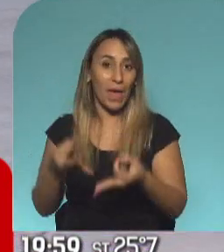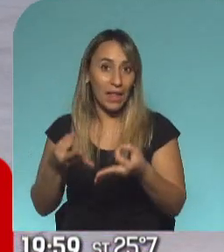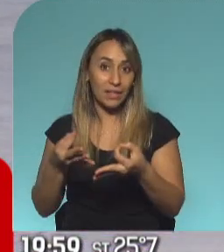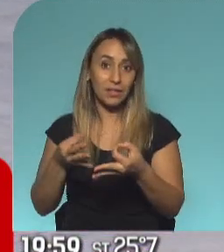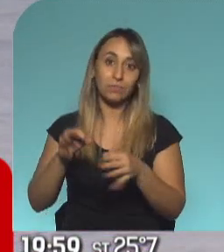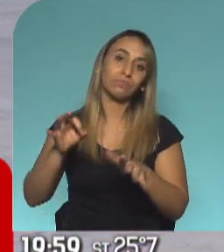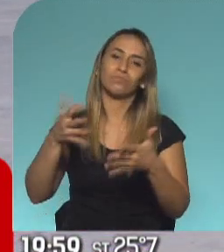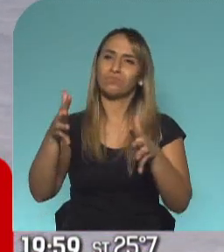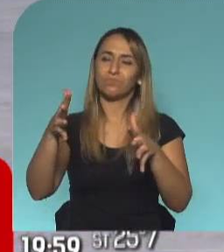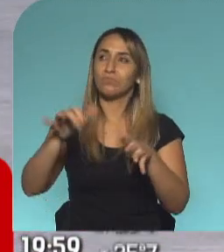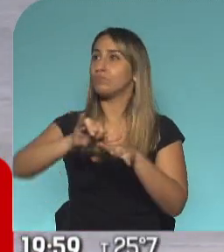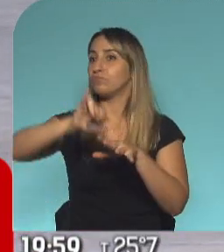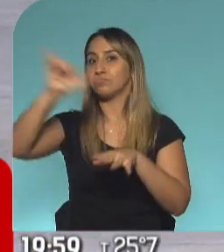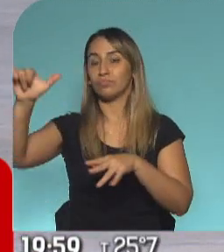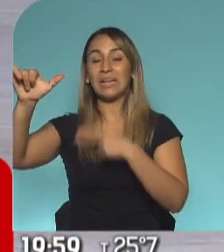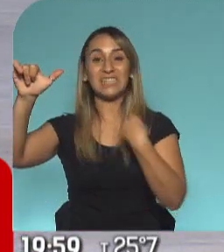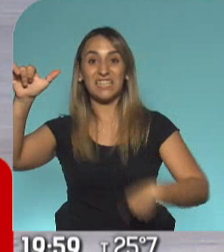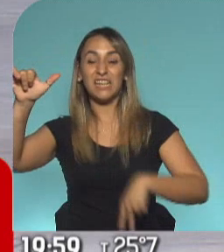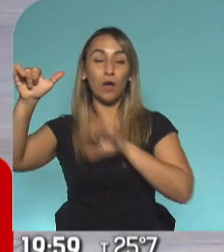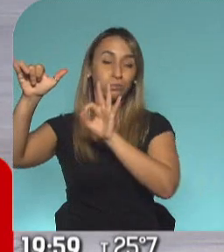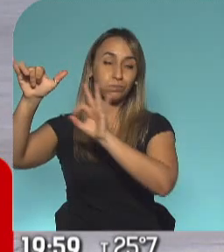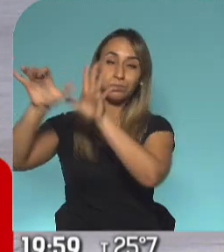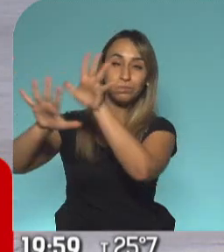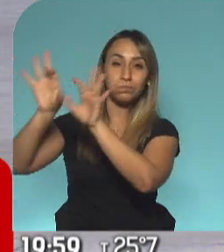el vuelo va a estar arribando aquí el jueves cerca de las